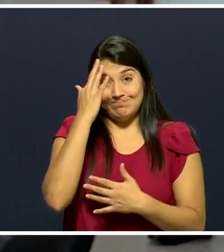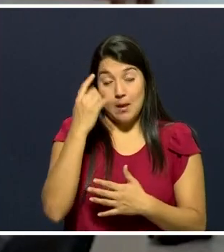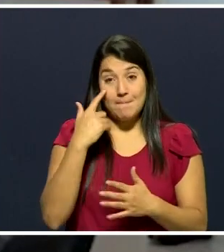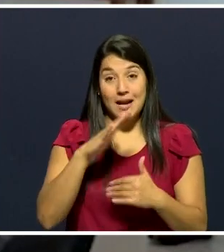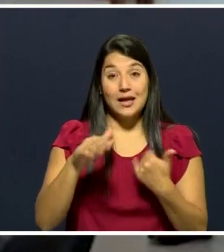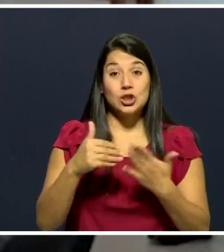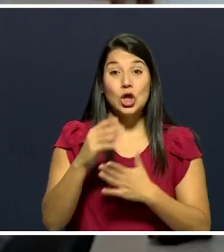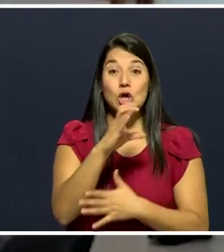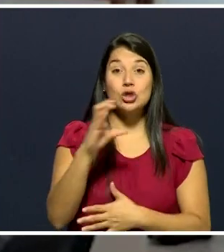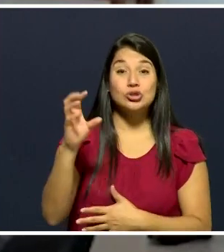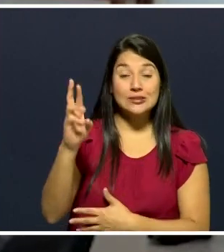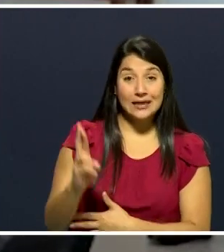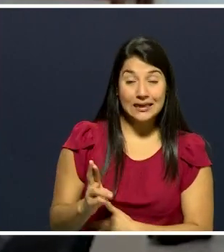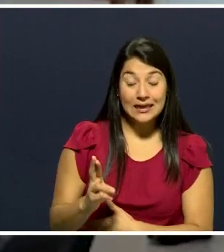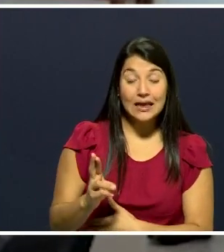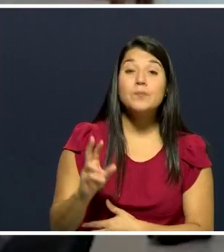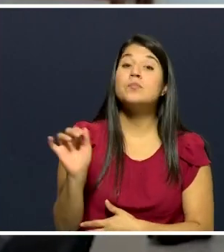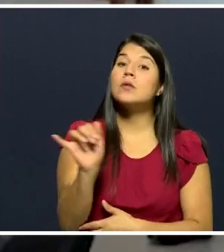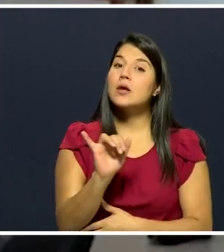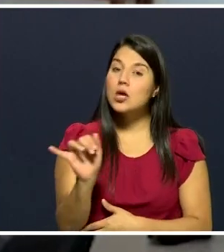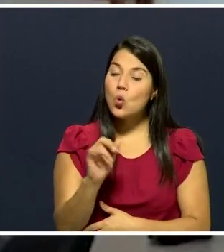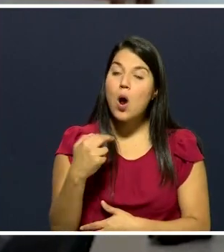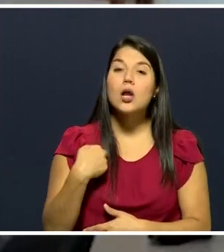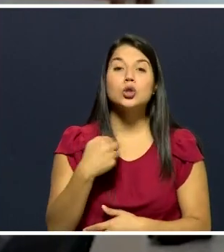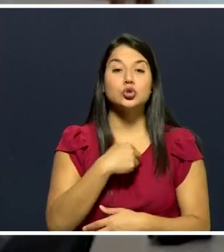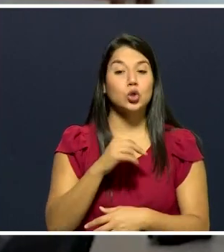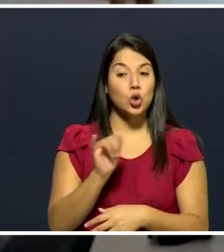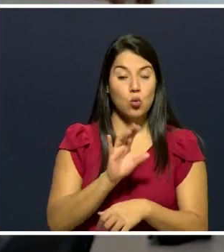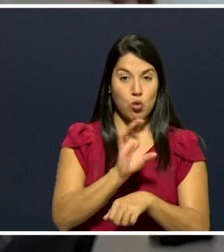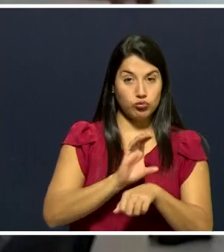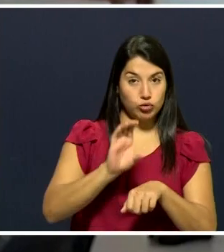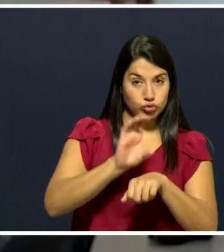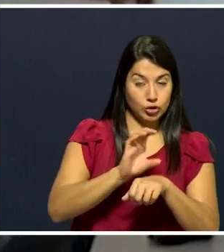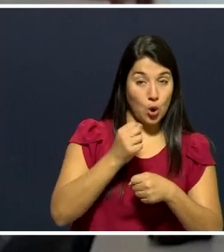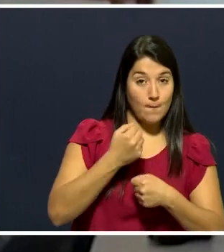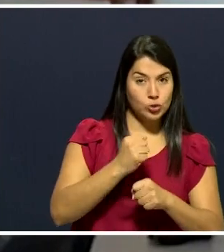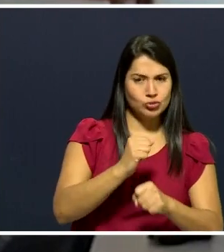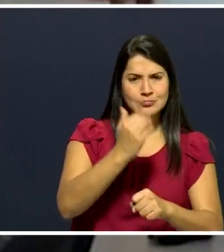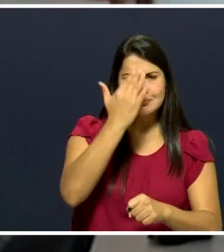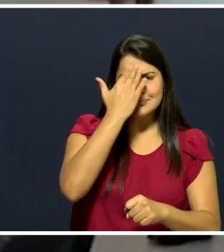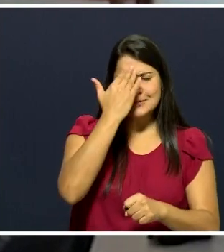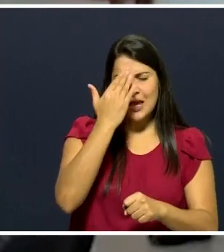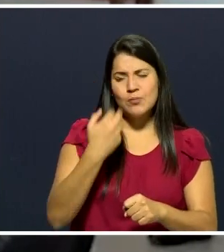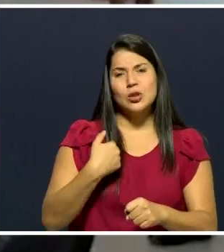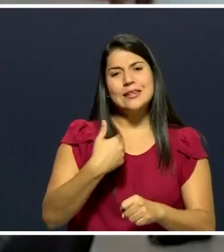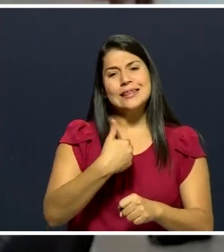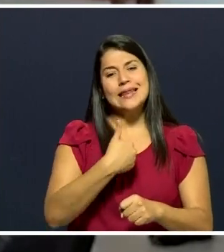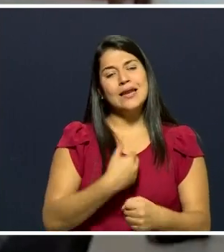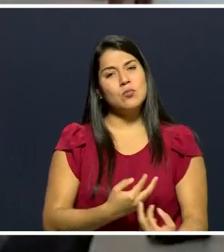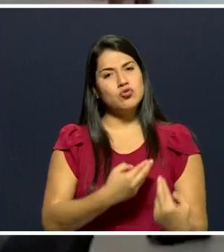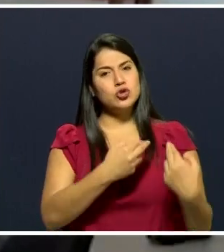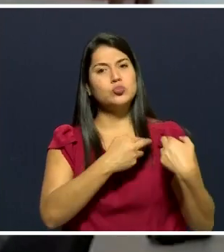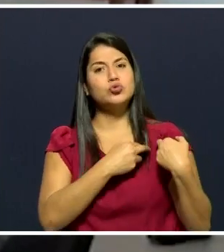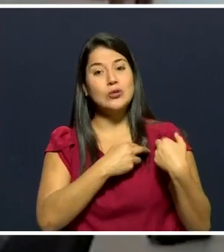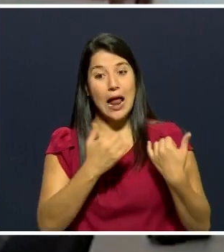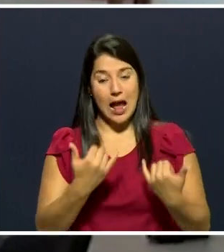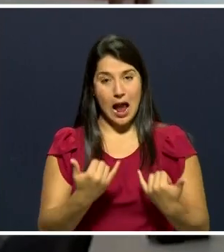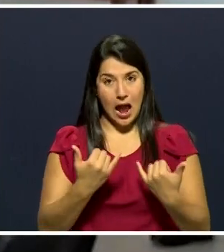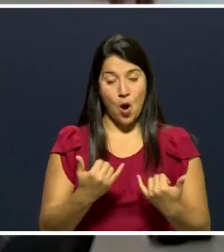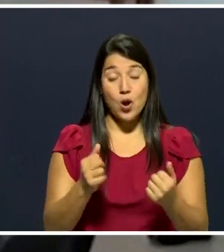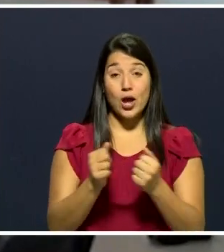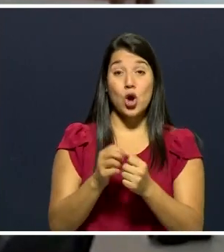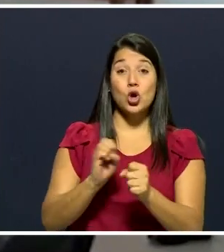Costa Rica. Igual nosotros como Consejo Municipal sabemos la responsabilidad que adquirimos en estos tiempos